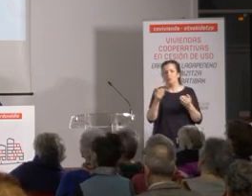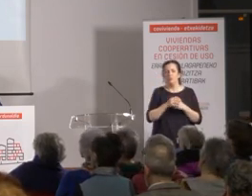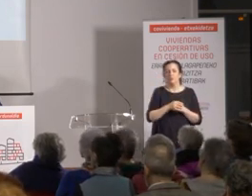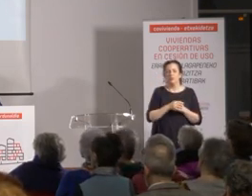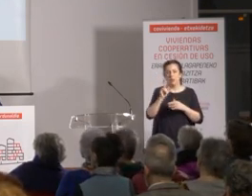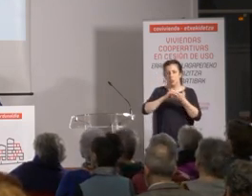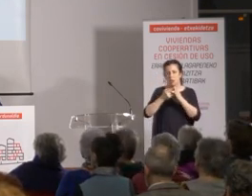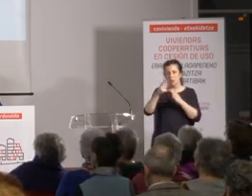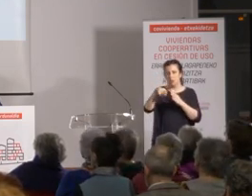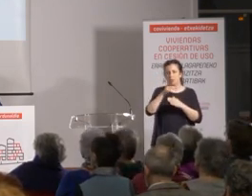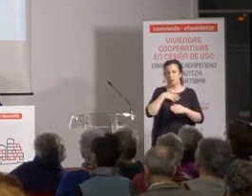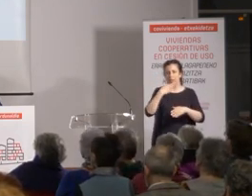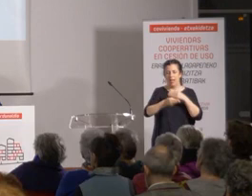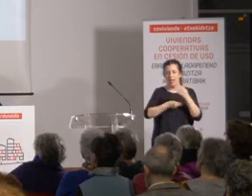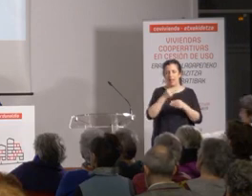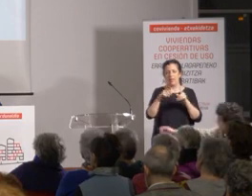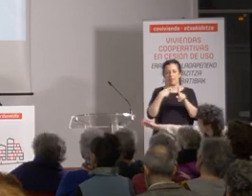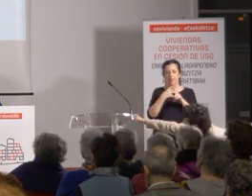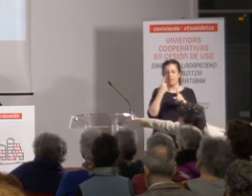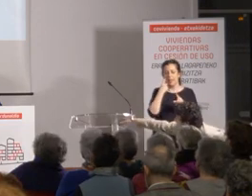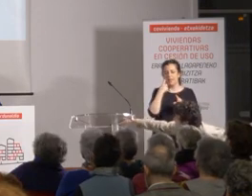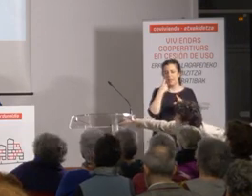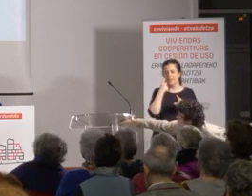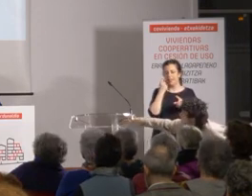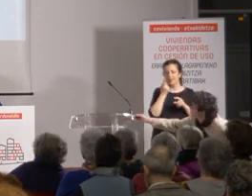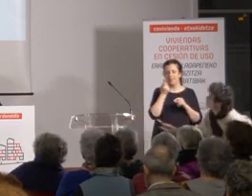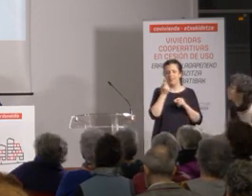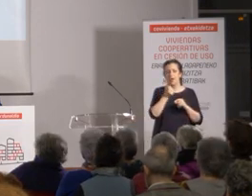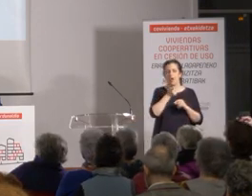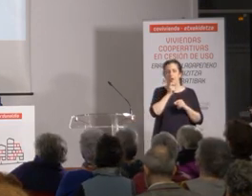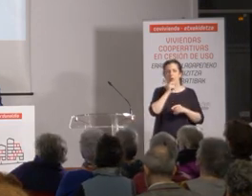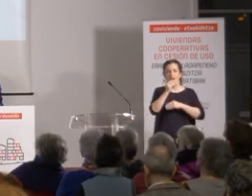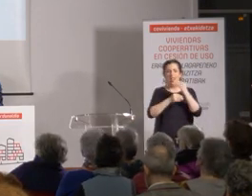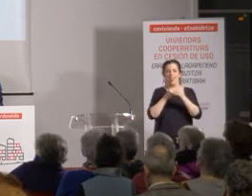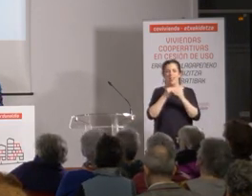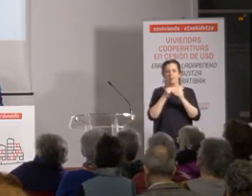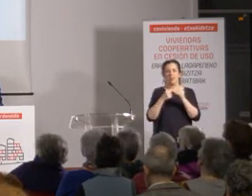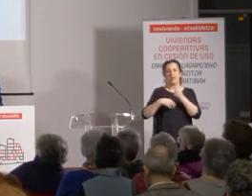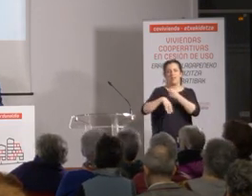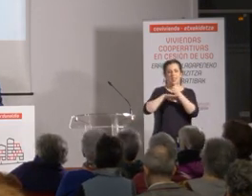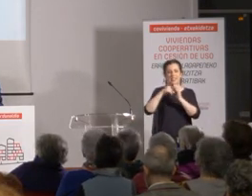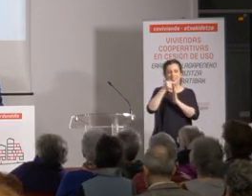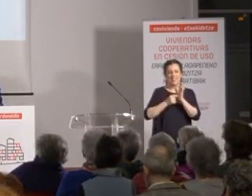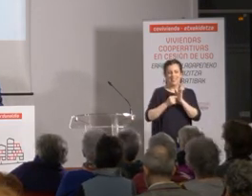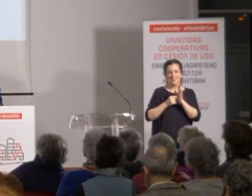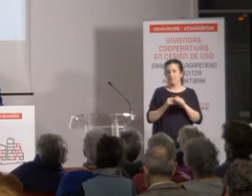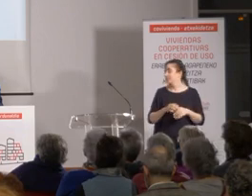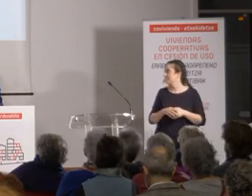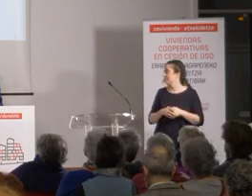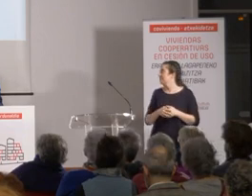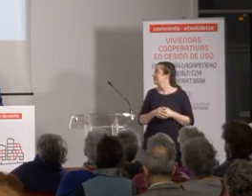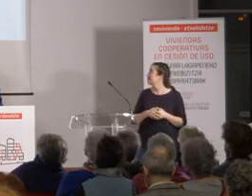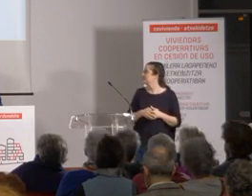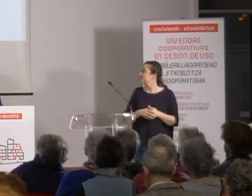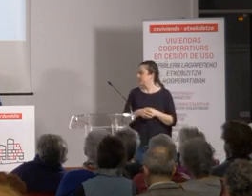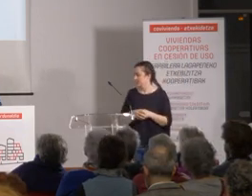que queréis construir? Y bueno, sobre las bases sobre las que debe pilotar. Vale, gracias, Amaya.